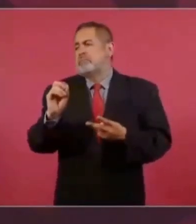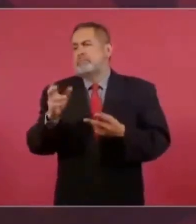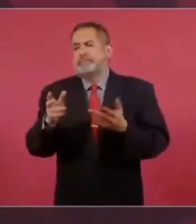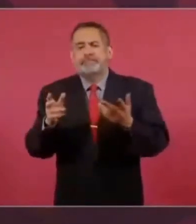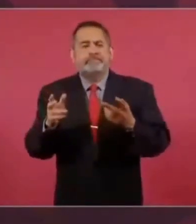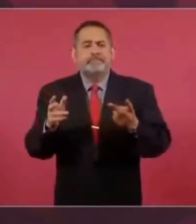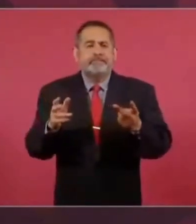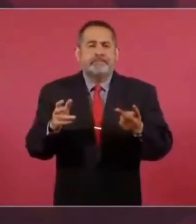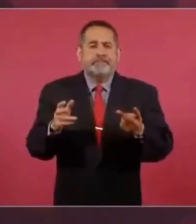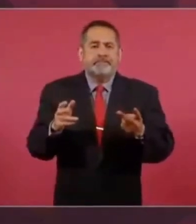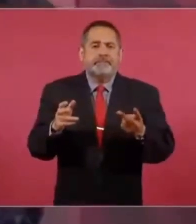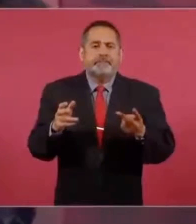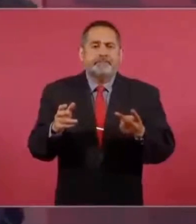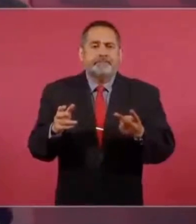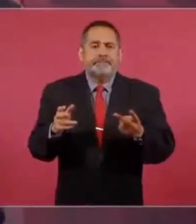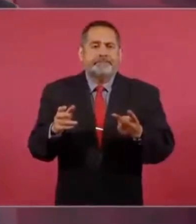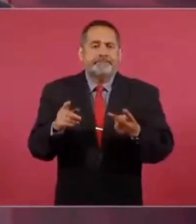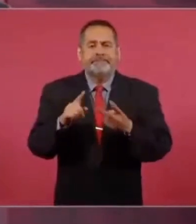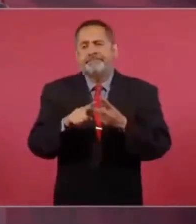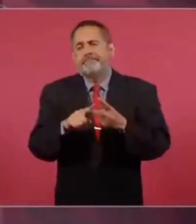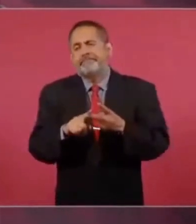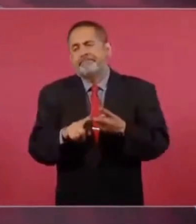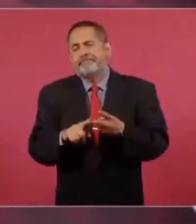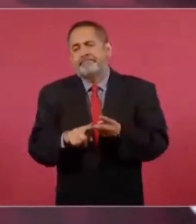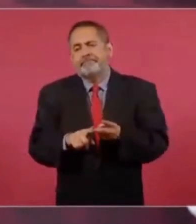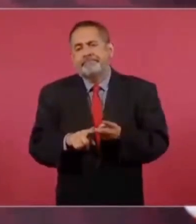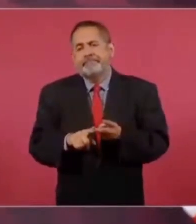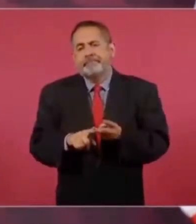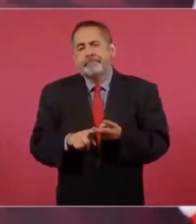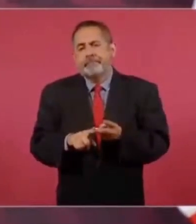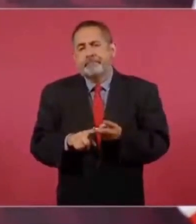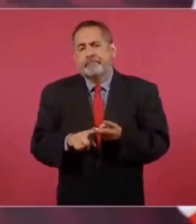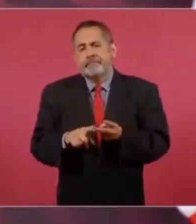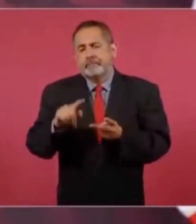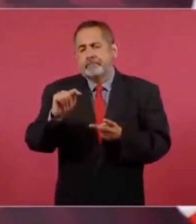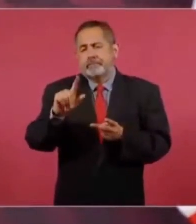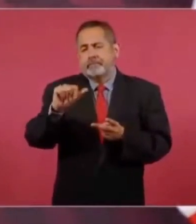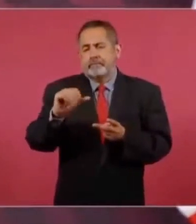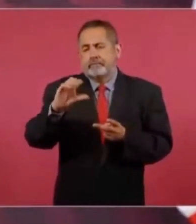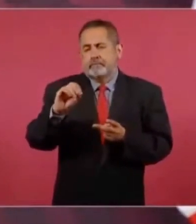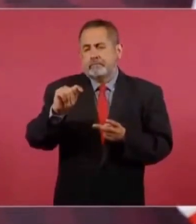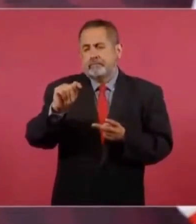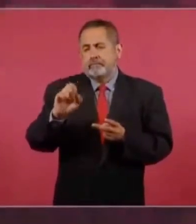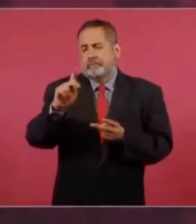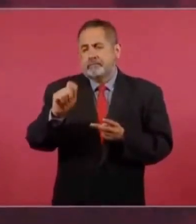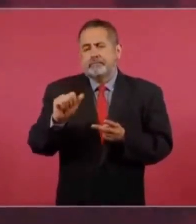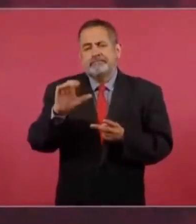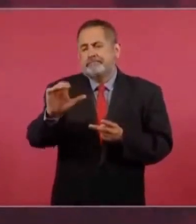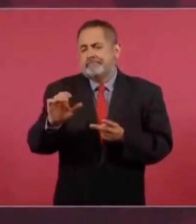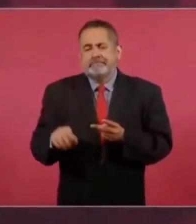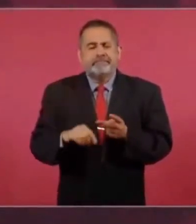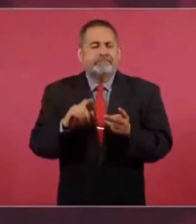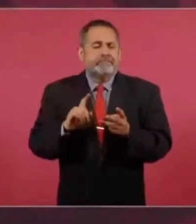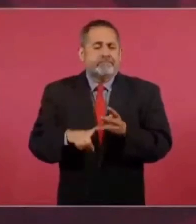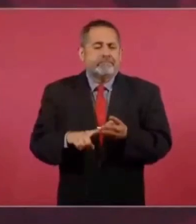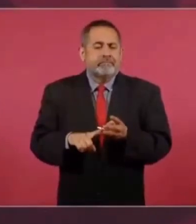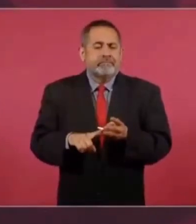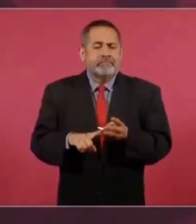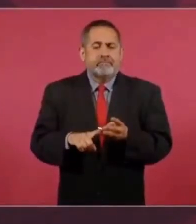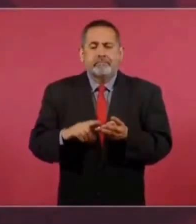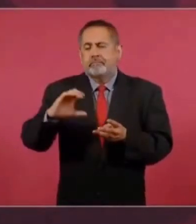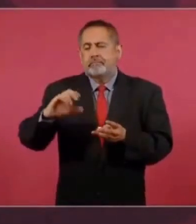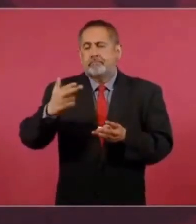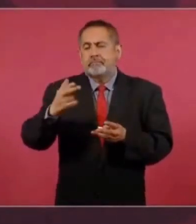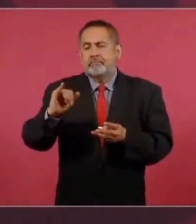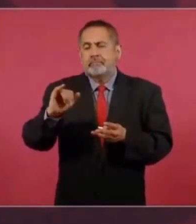el Tlacotepec o en la región de